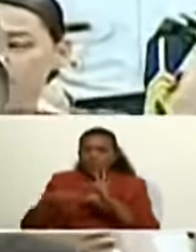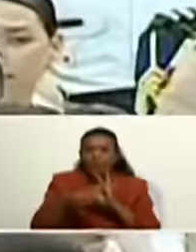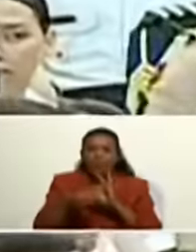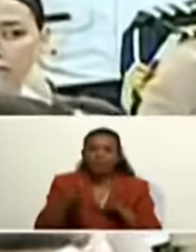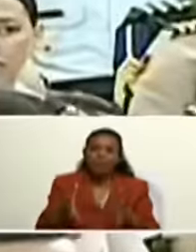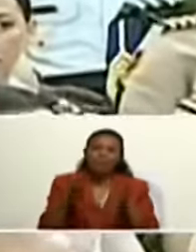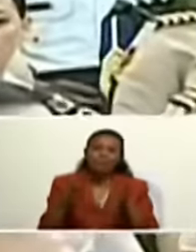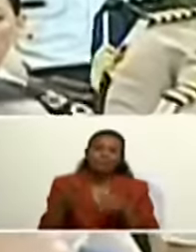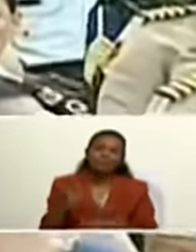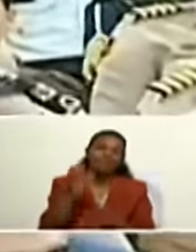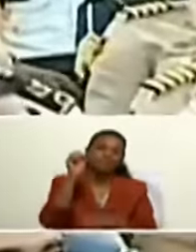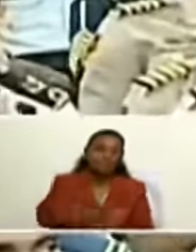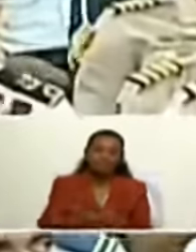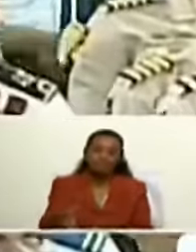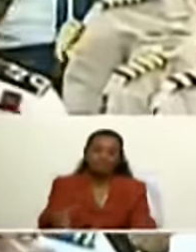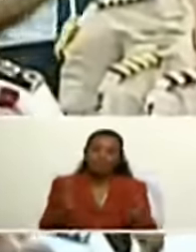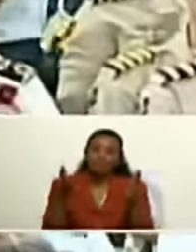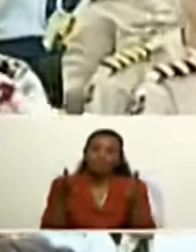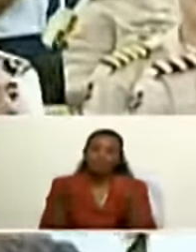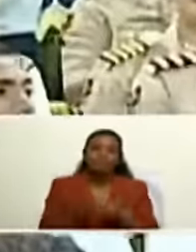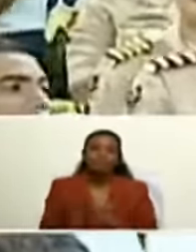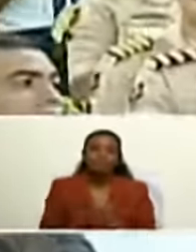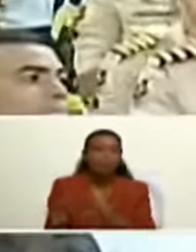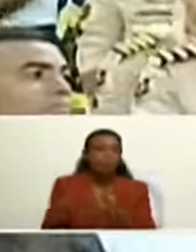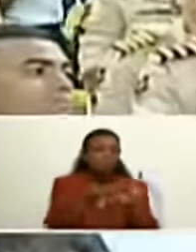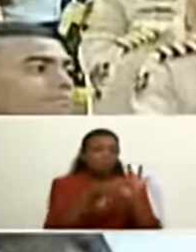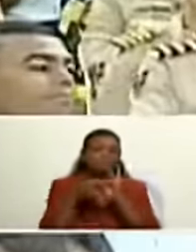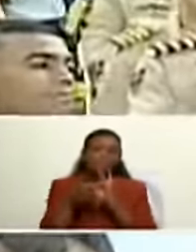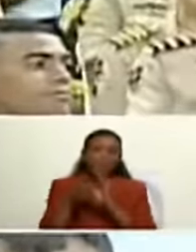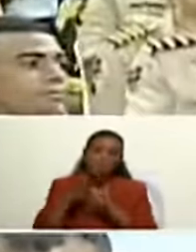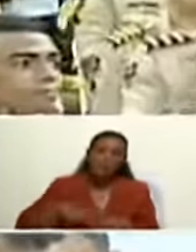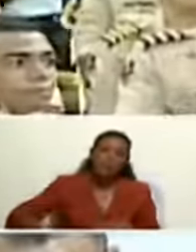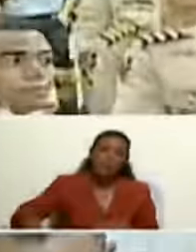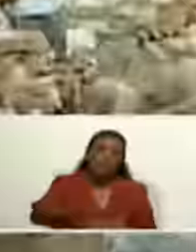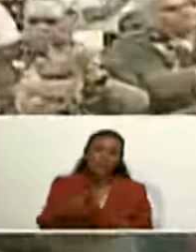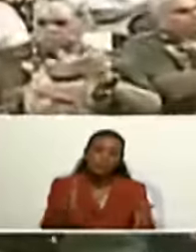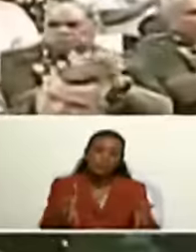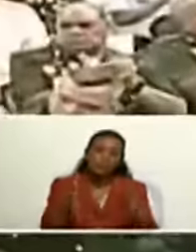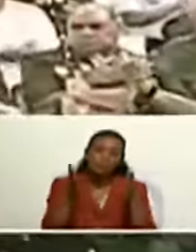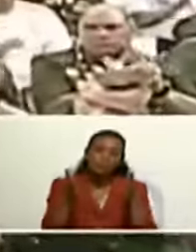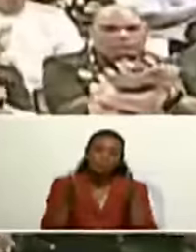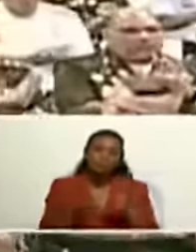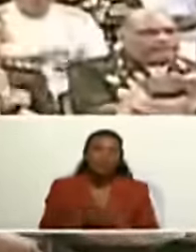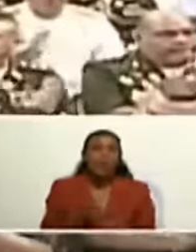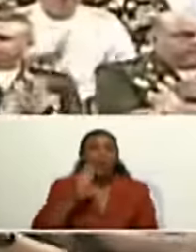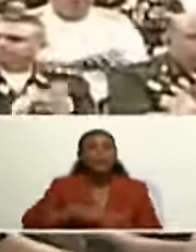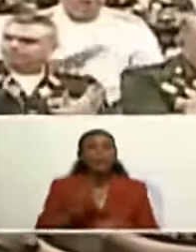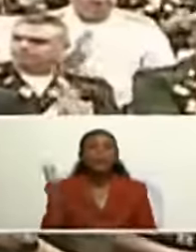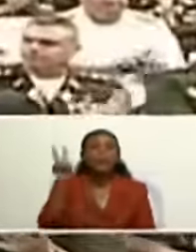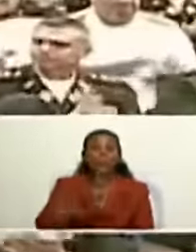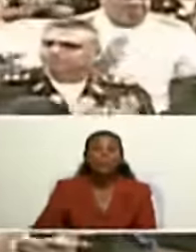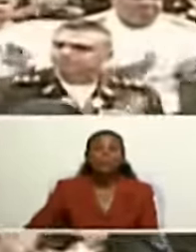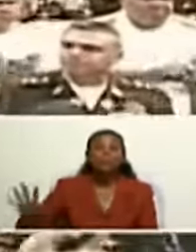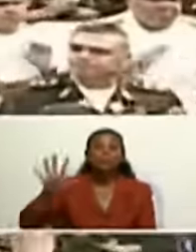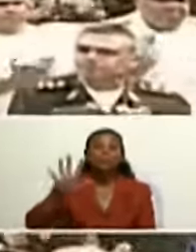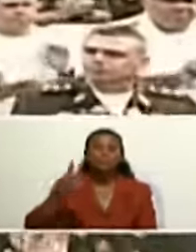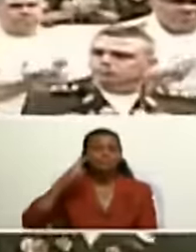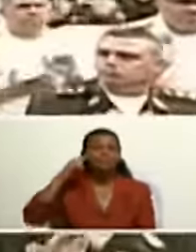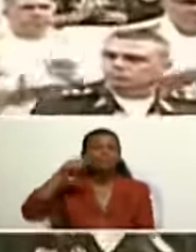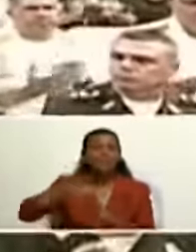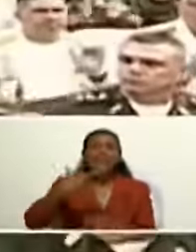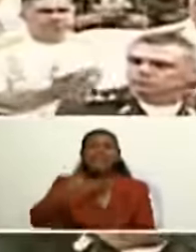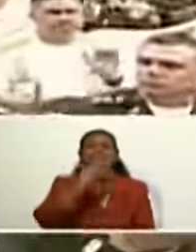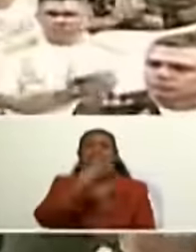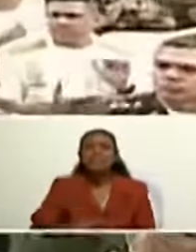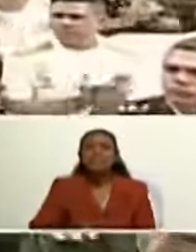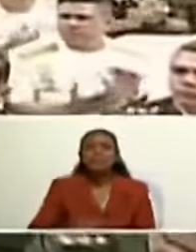triunfará. Venceremos con la unión de toda Venezuela. Porque Venezuela entera va a decir el 3